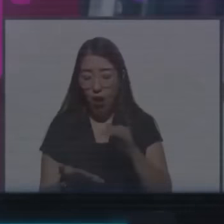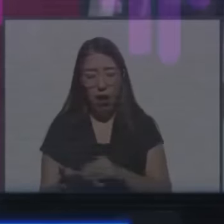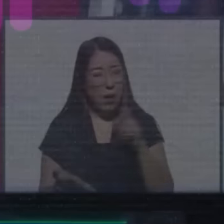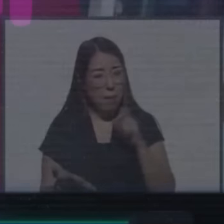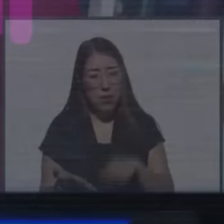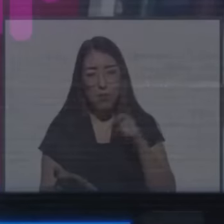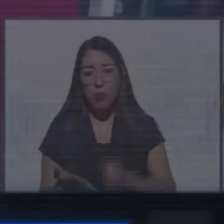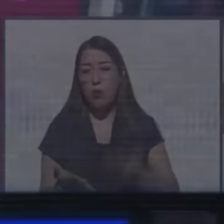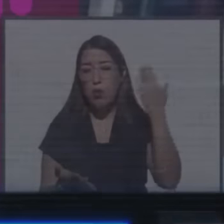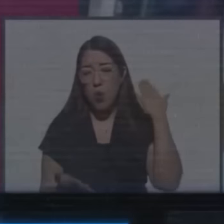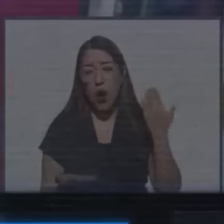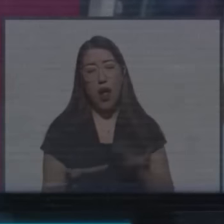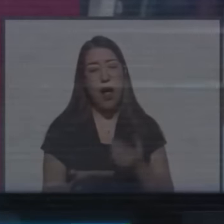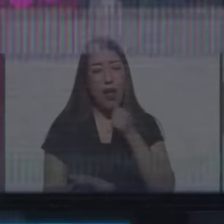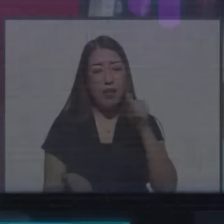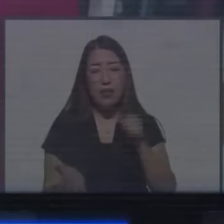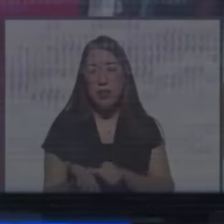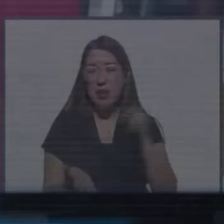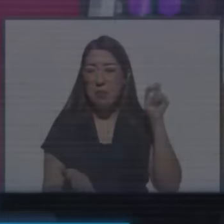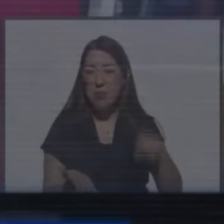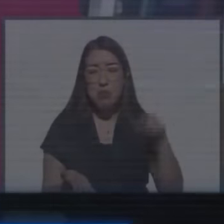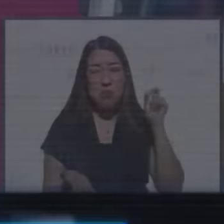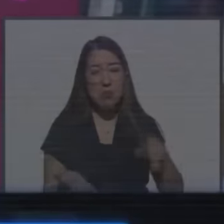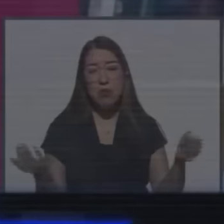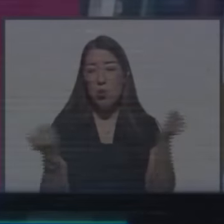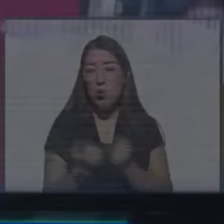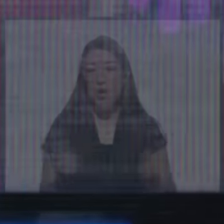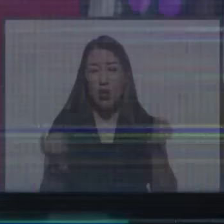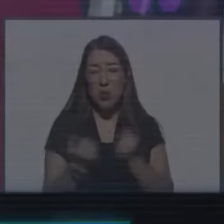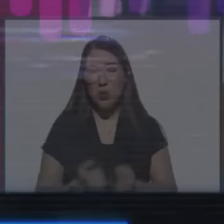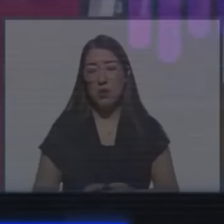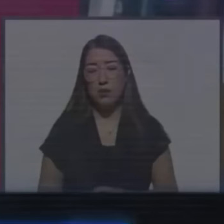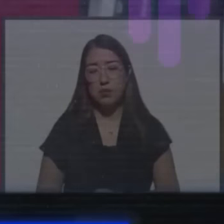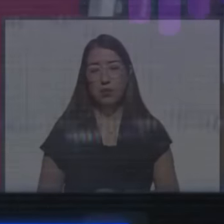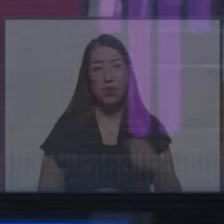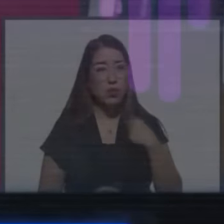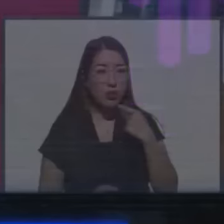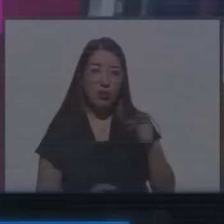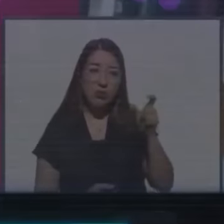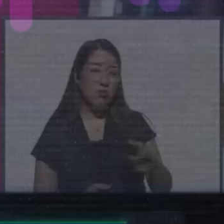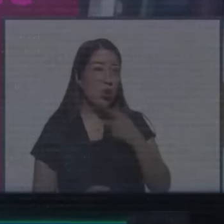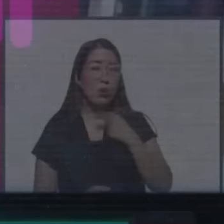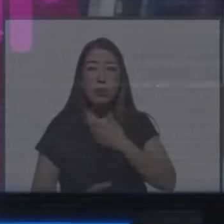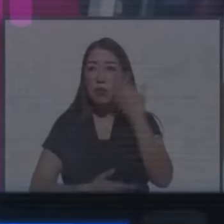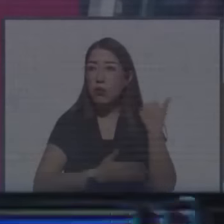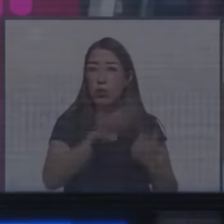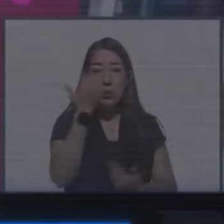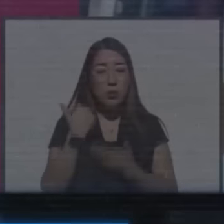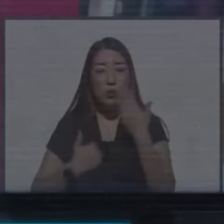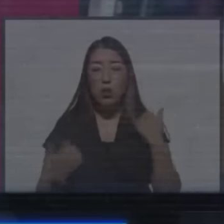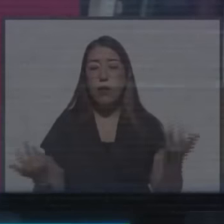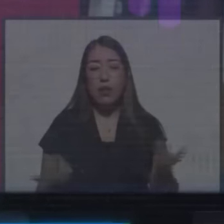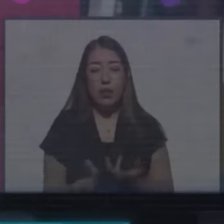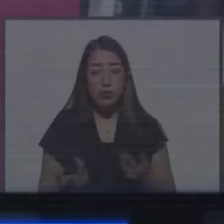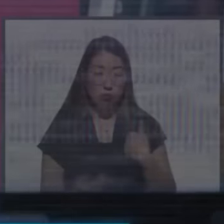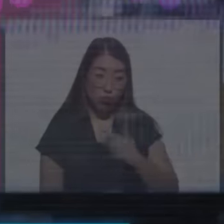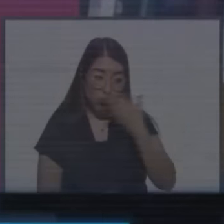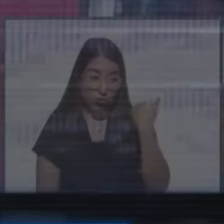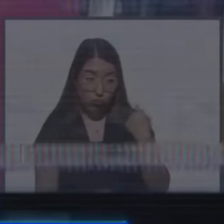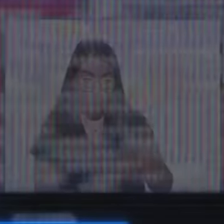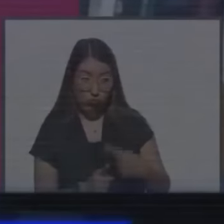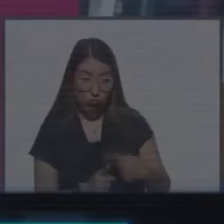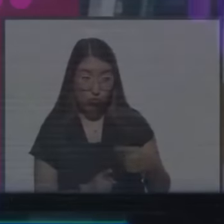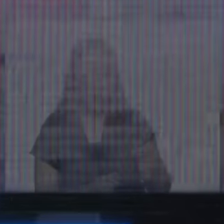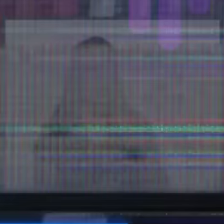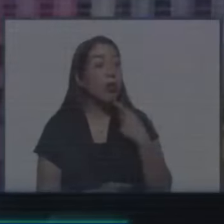que dijo en una carta pasada, está repitiendo. Yo digo, mira, ya no sabe qué hacer. No sé quién le dictó la carta o si es producto verdaderamente